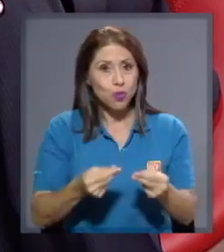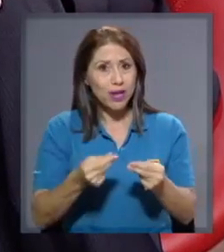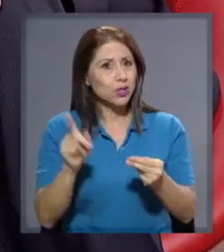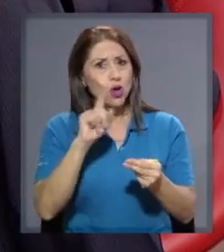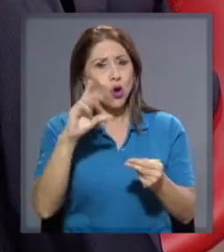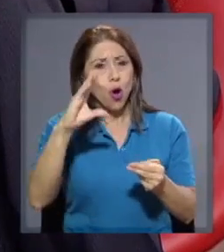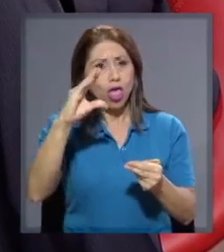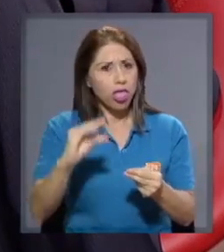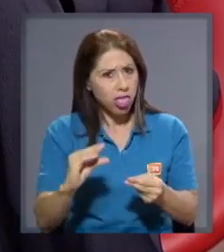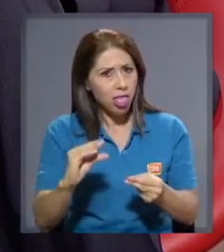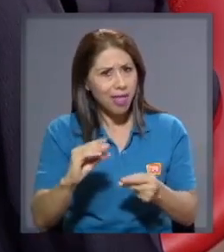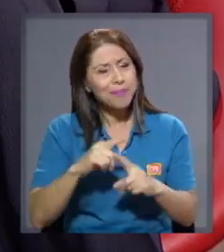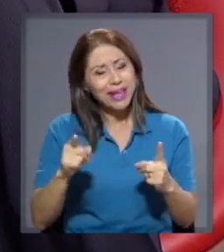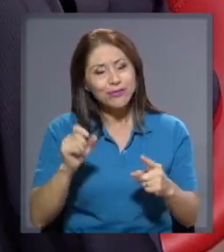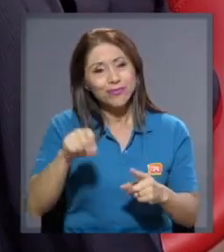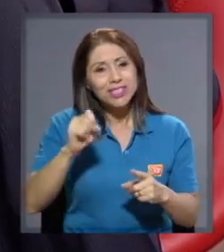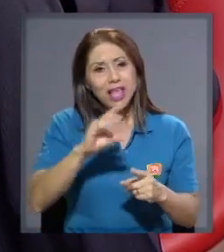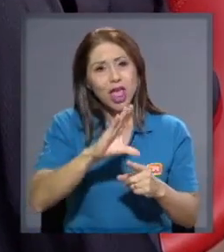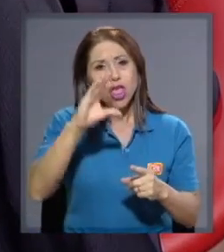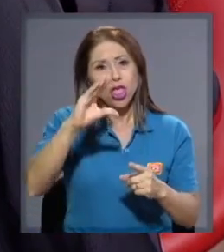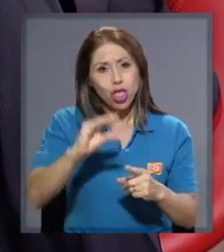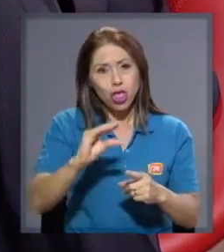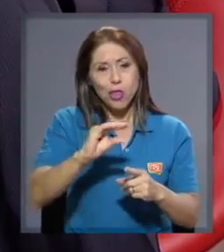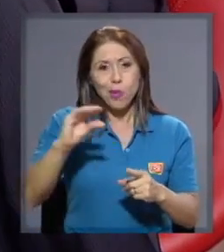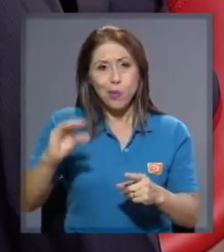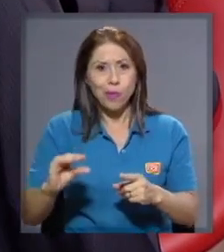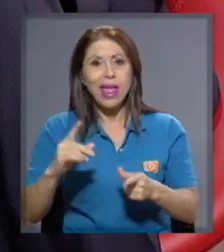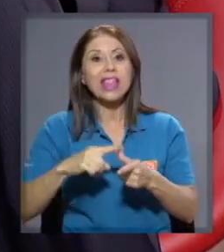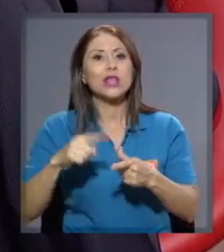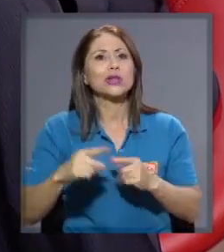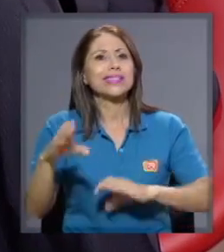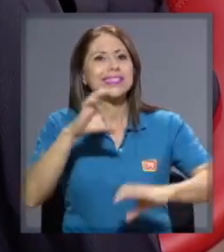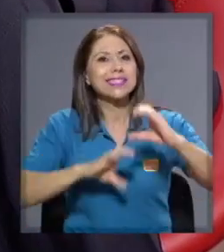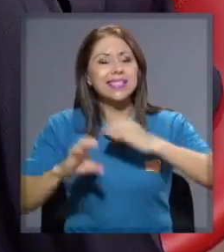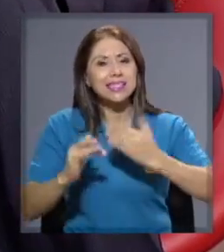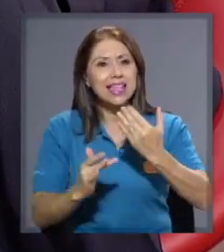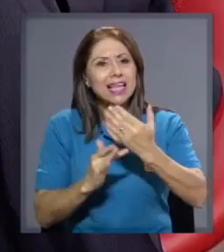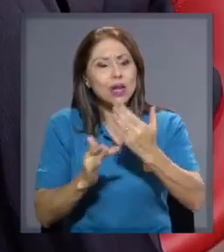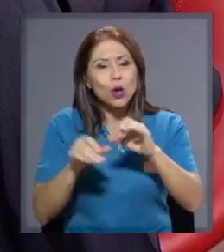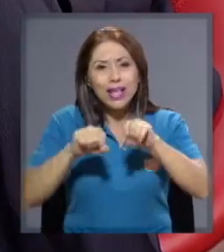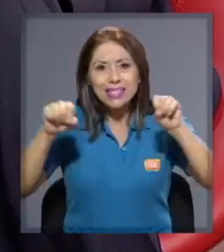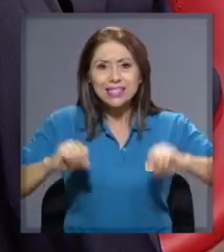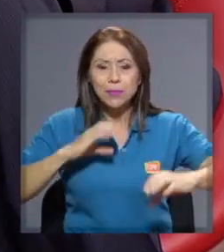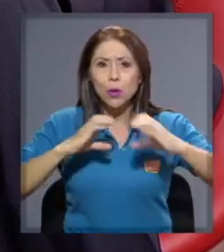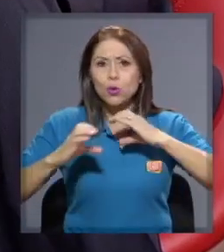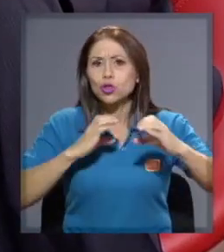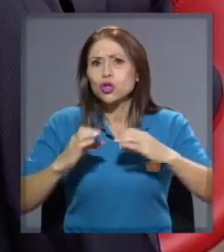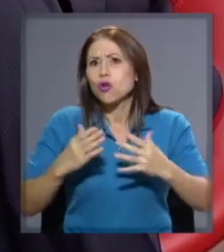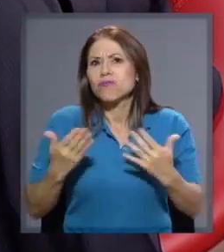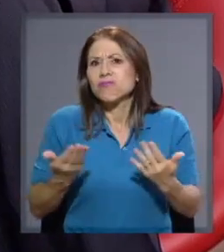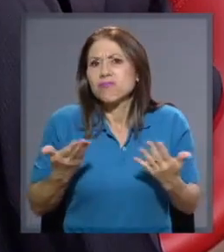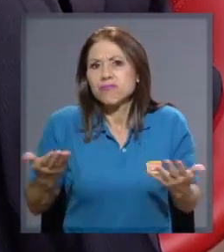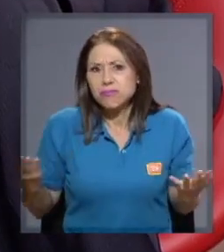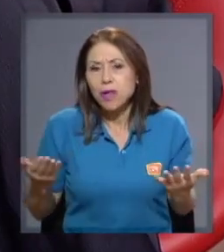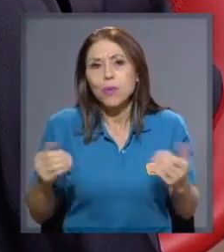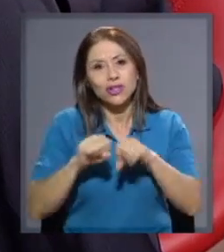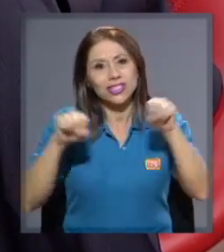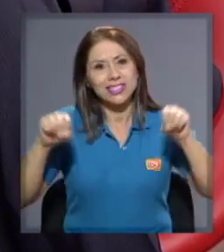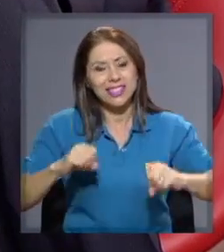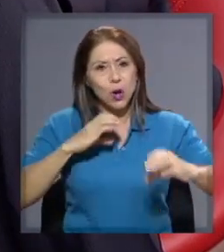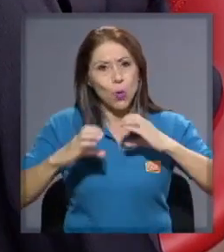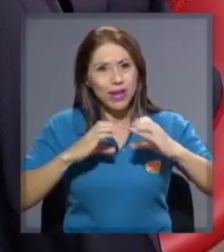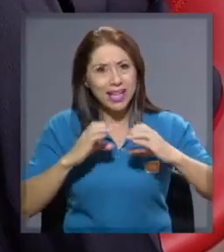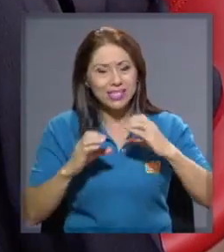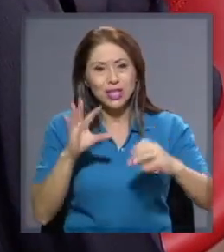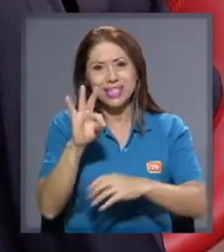así fue recortado entonces qué perspectivas puede tener la ciencia y la tecnología de las telecomunicaciones de las telecomunicaciones están un poco